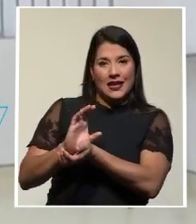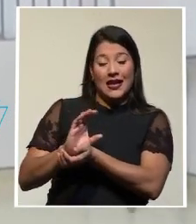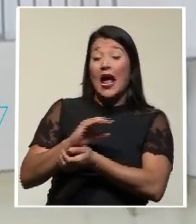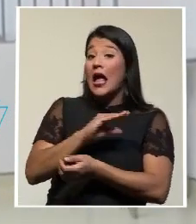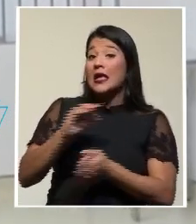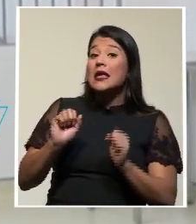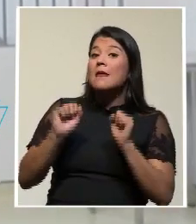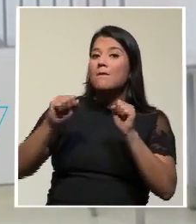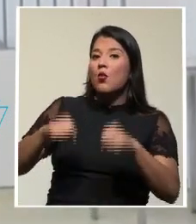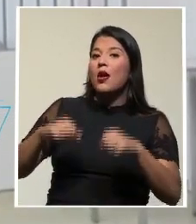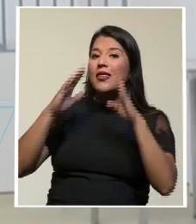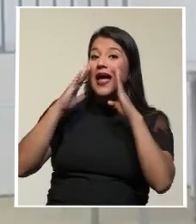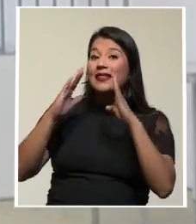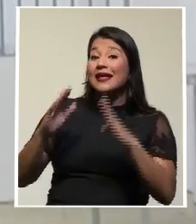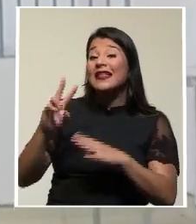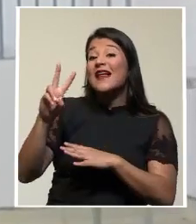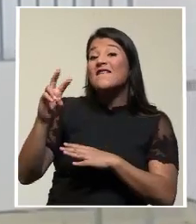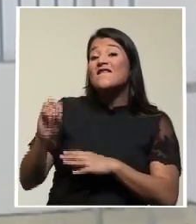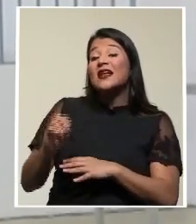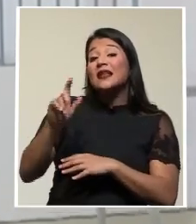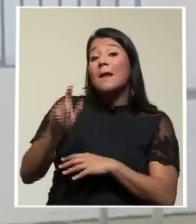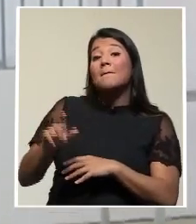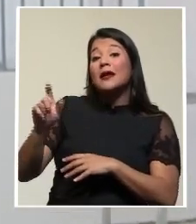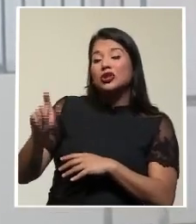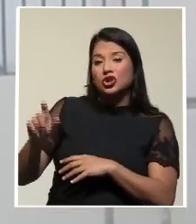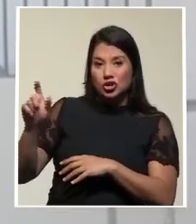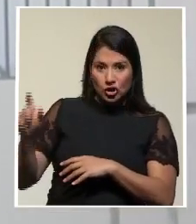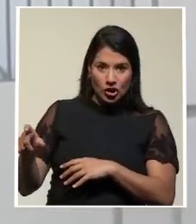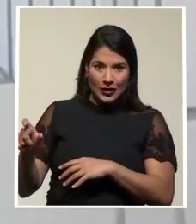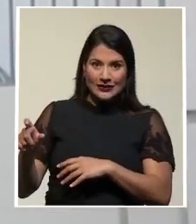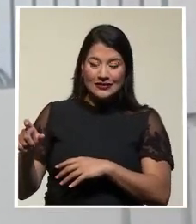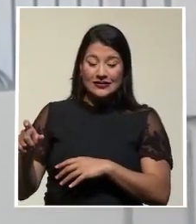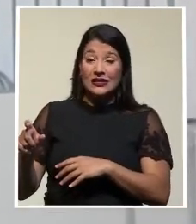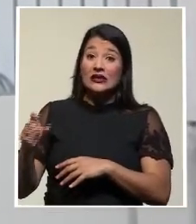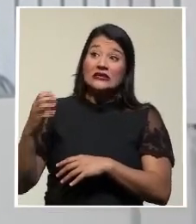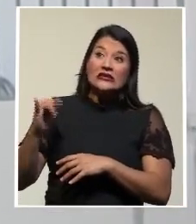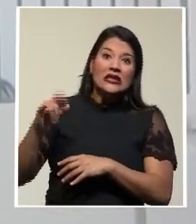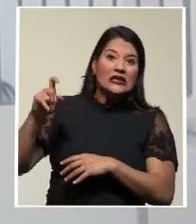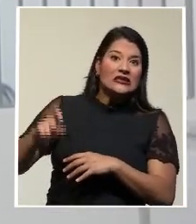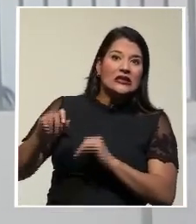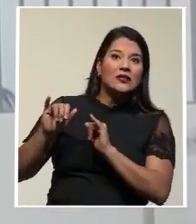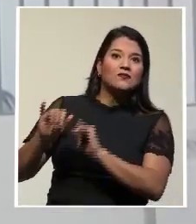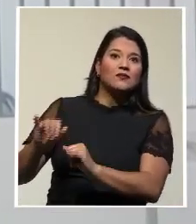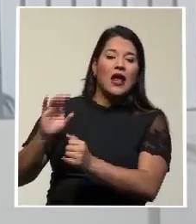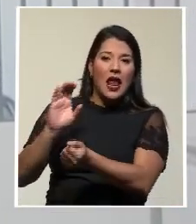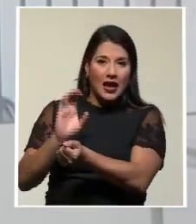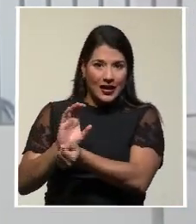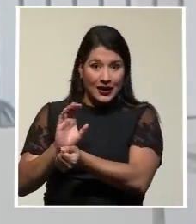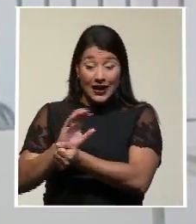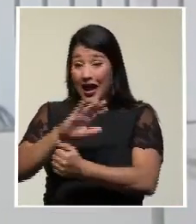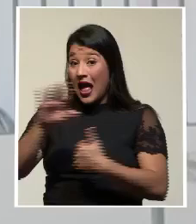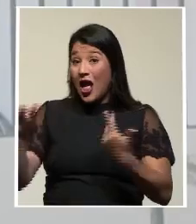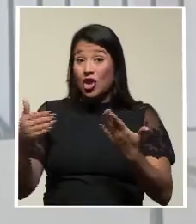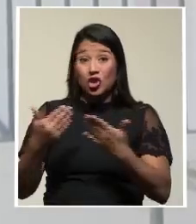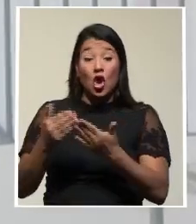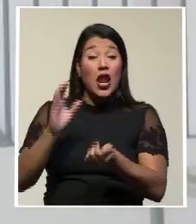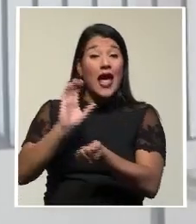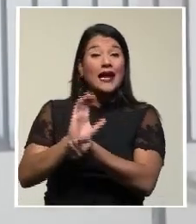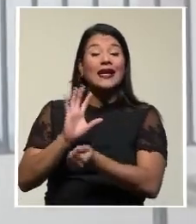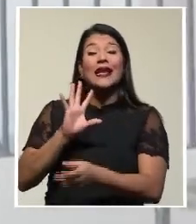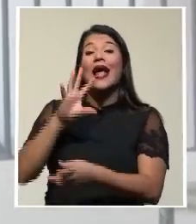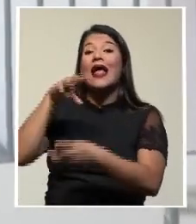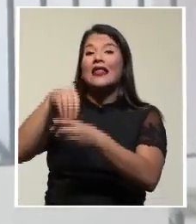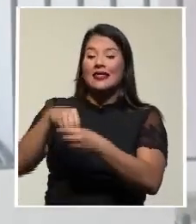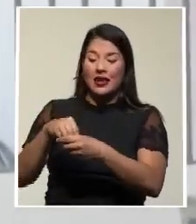para al menos 20 privados de libertad en internamiento. Toda esta clínica forma parte de